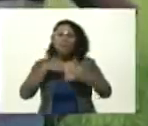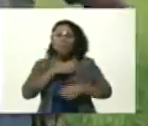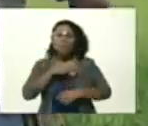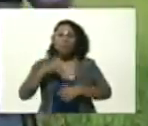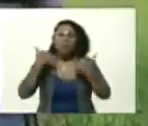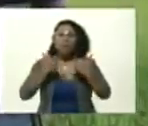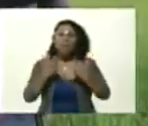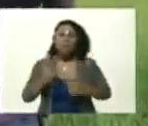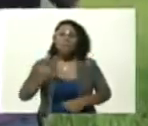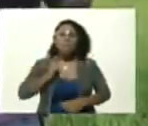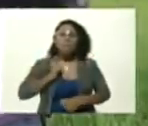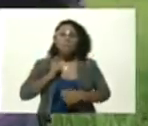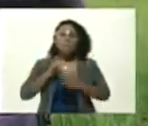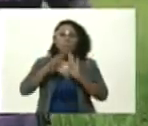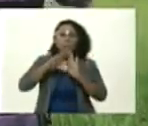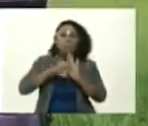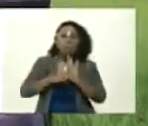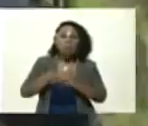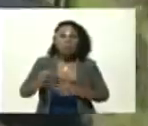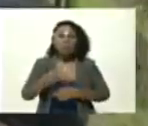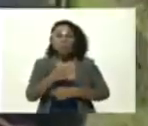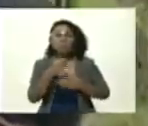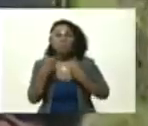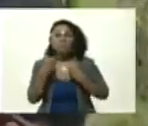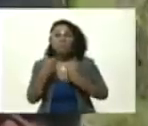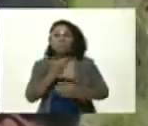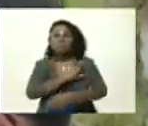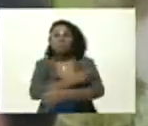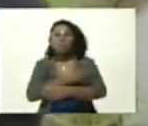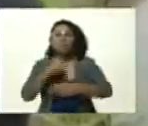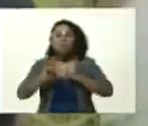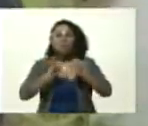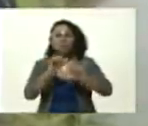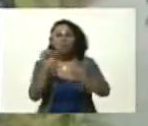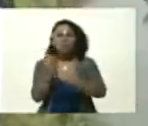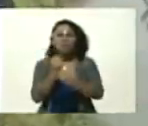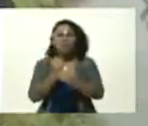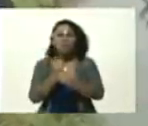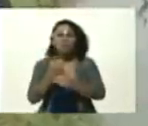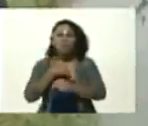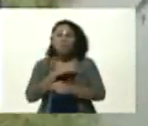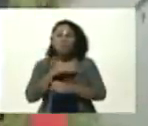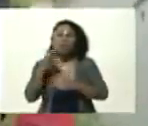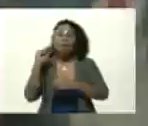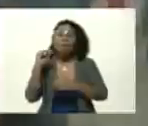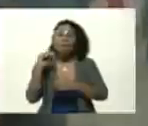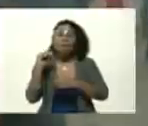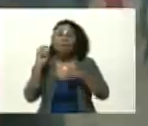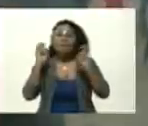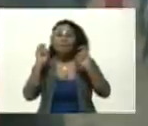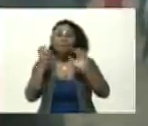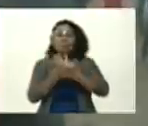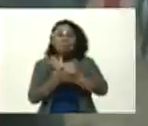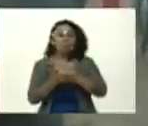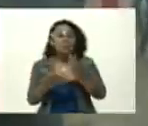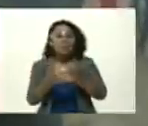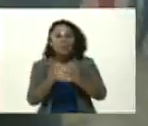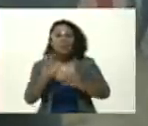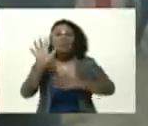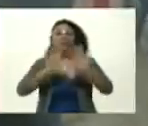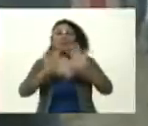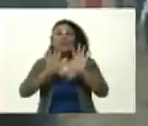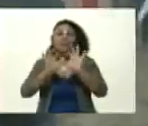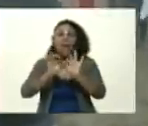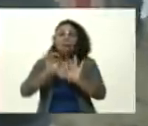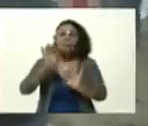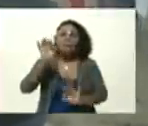aprovechando esta bajada del río, hermano presidente, para poder acelerar los trabajos. Estamos hablando aproximadamente de unos 15 yumbos